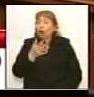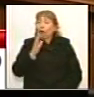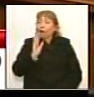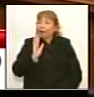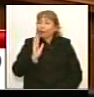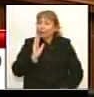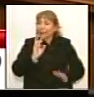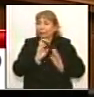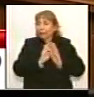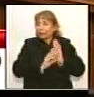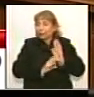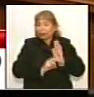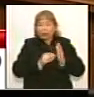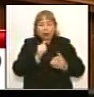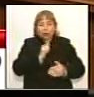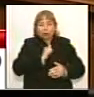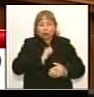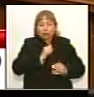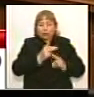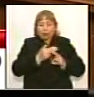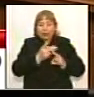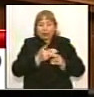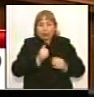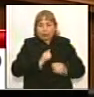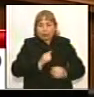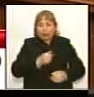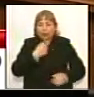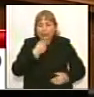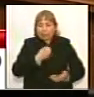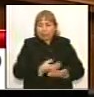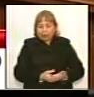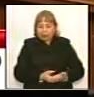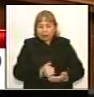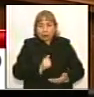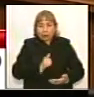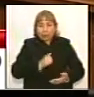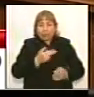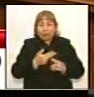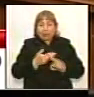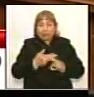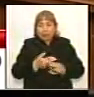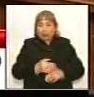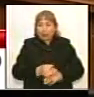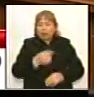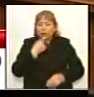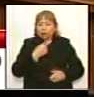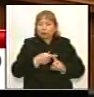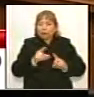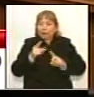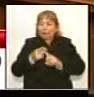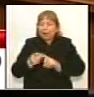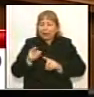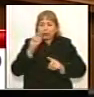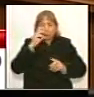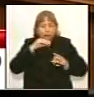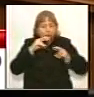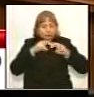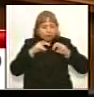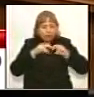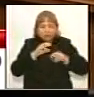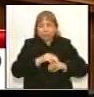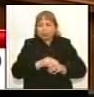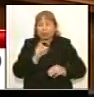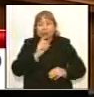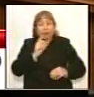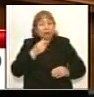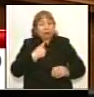un proyecto con nombre propio. Digamos que con nombres propios, porque son varios los investigados por lavado de activos y no